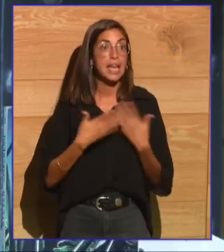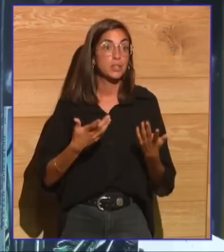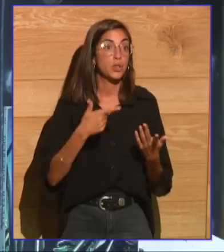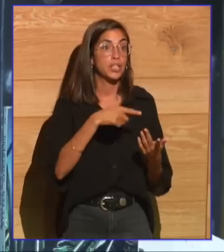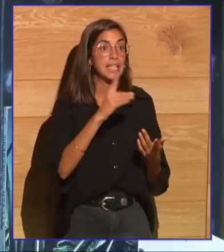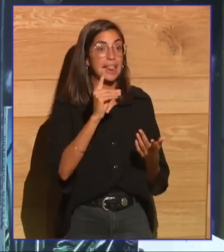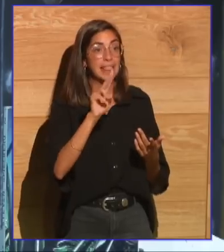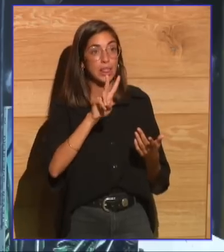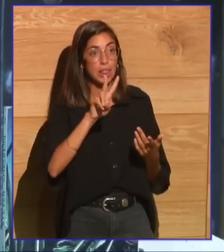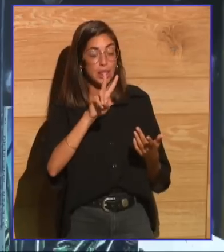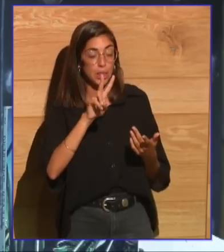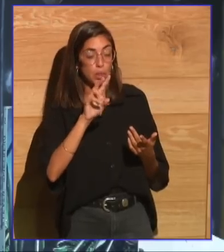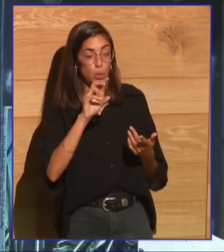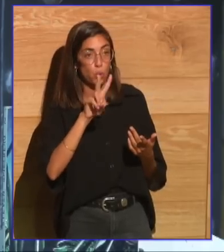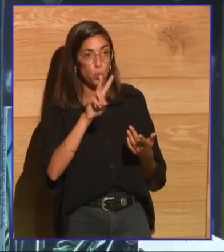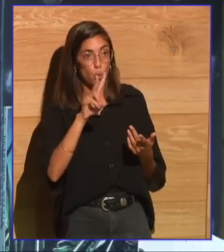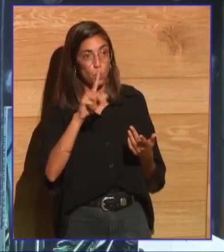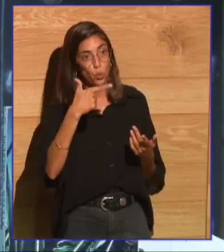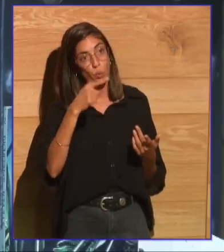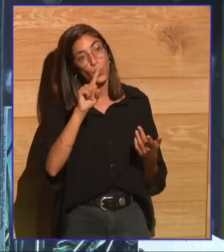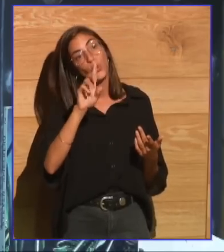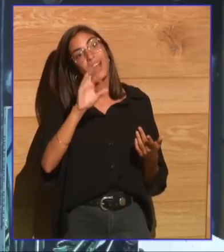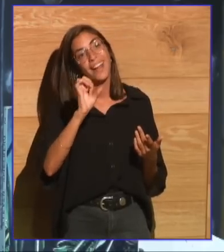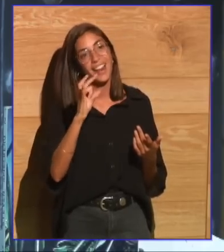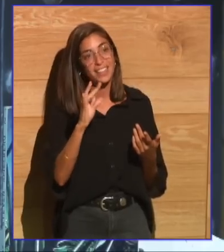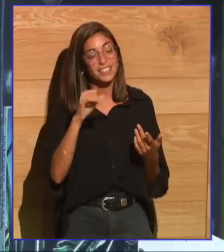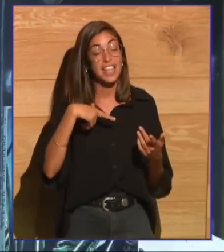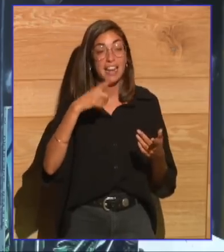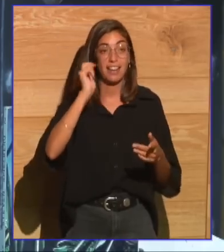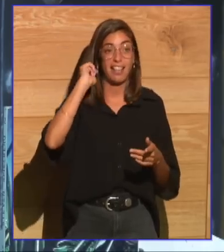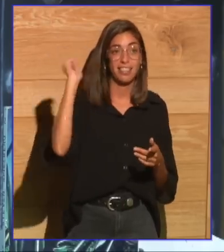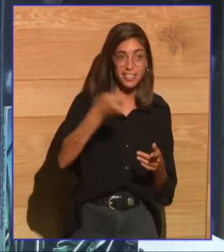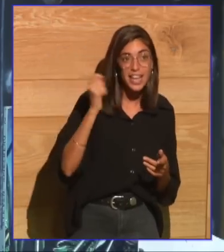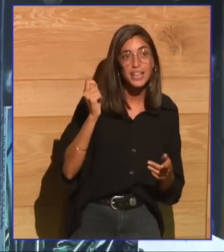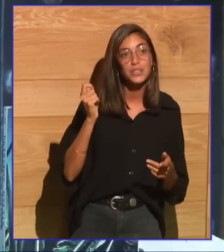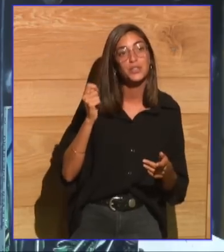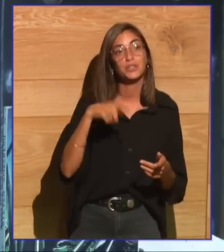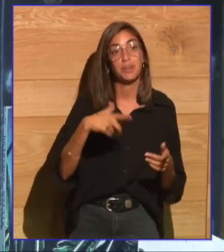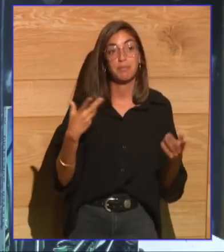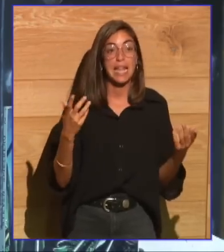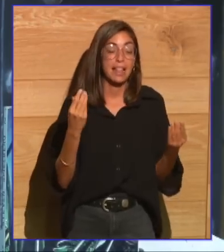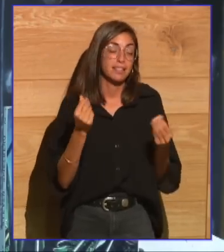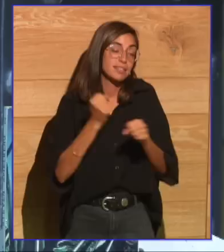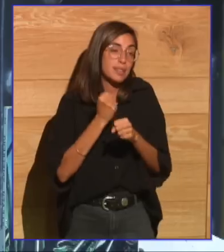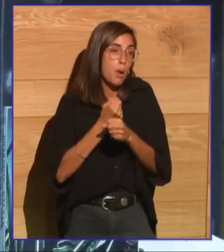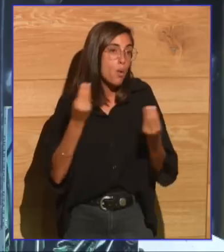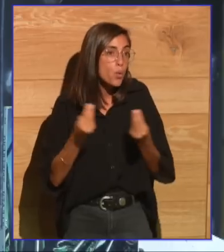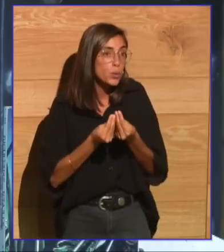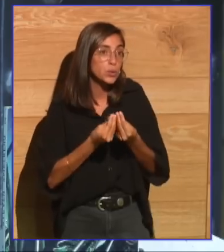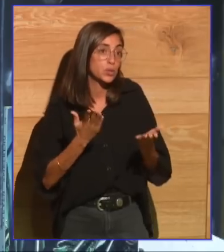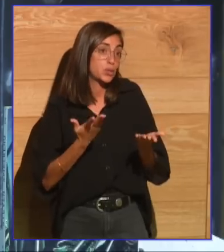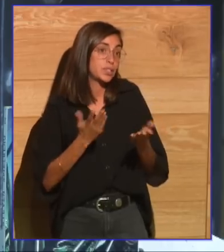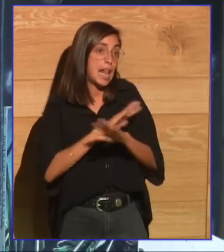contarlas es loco en ghana jones y eficiente alguien de avión que se vio supongo que se pronunciaran dicho